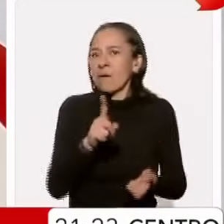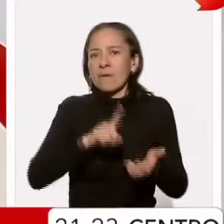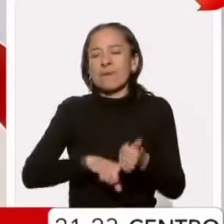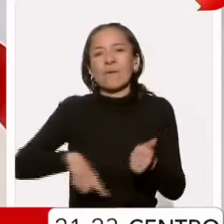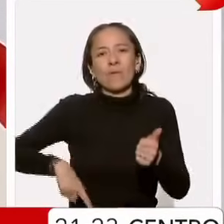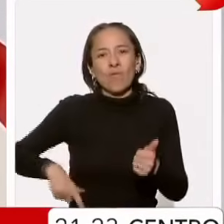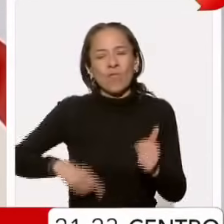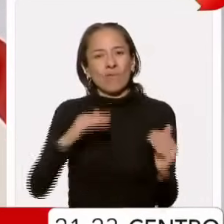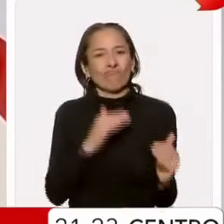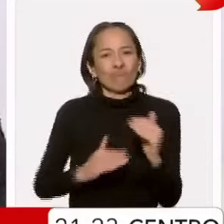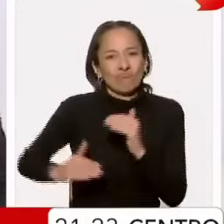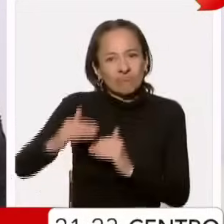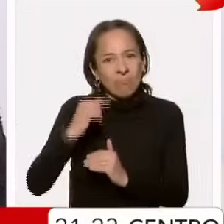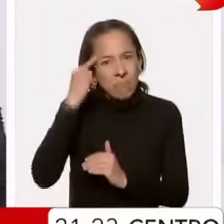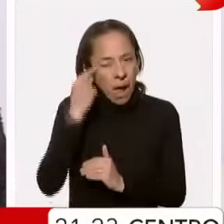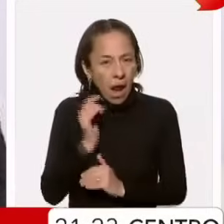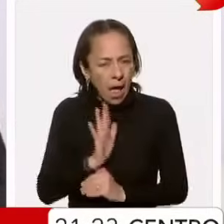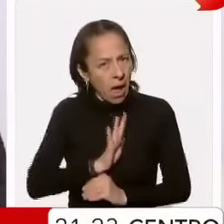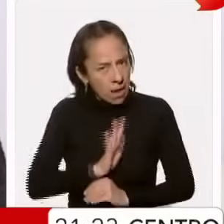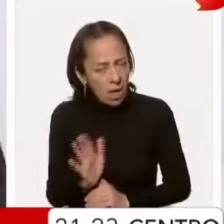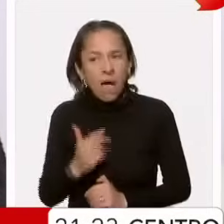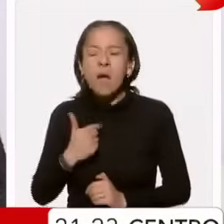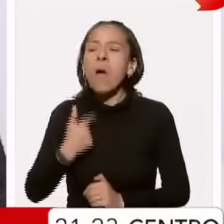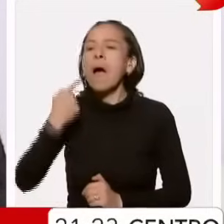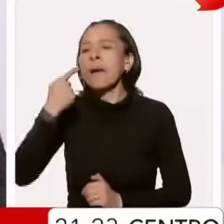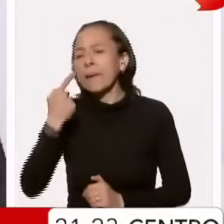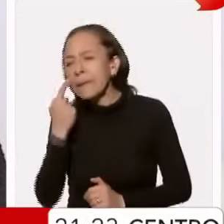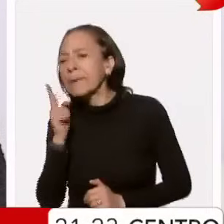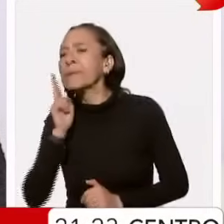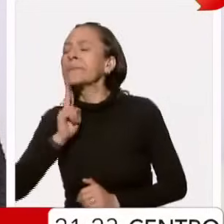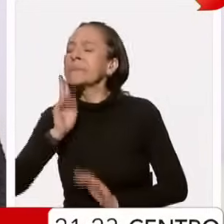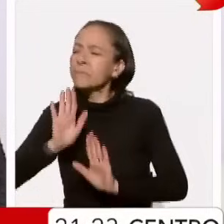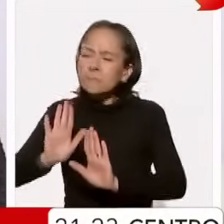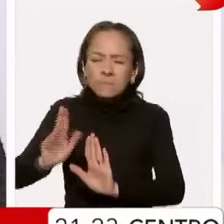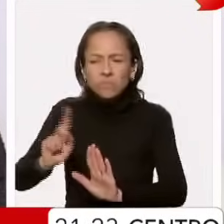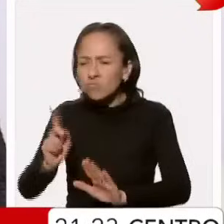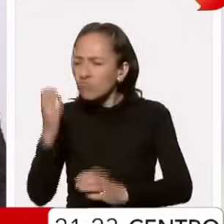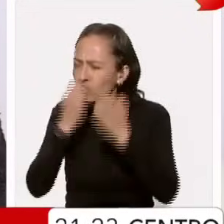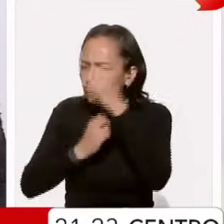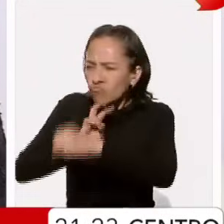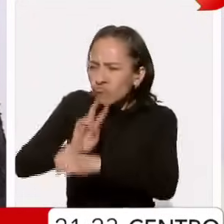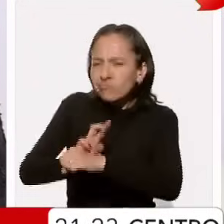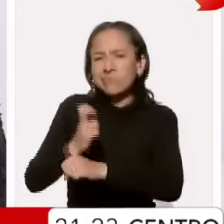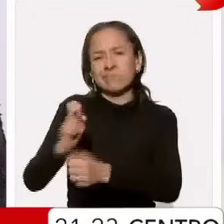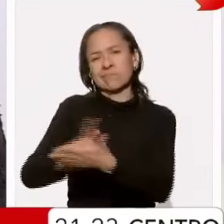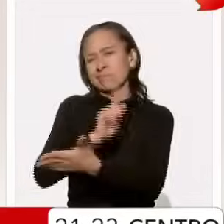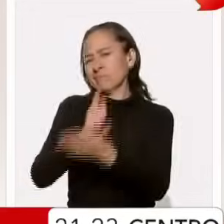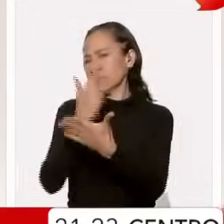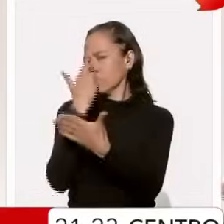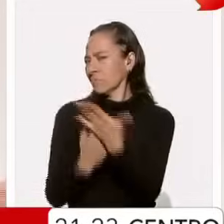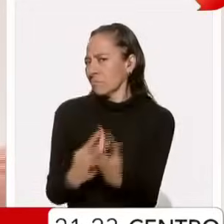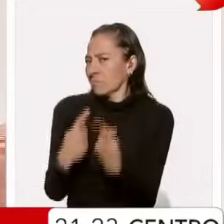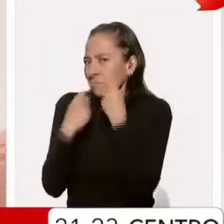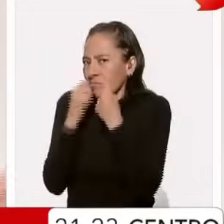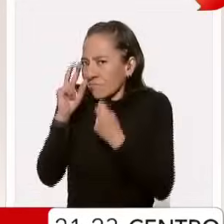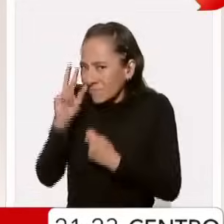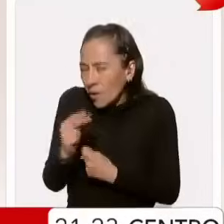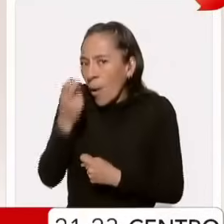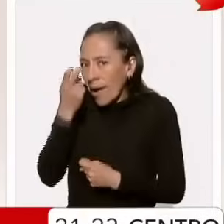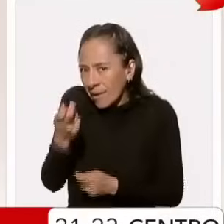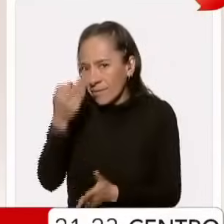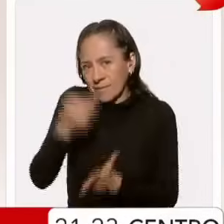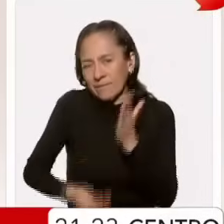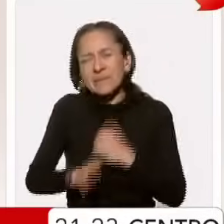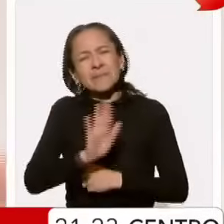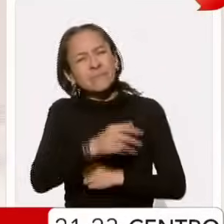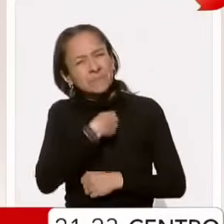ponerlos en orden o contra las cuerdas porque están haciendo una actividad ilegal. Justo sobre este punto le quiero preguntar, diputado. En